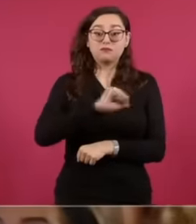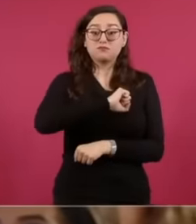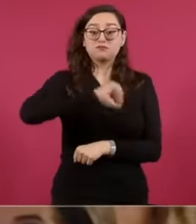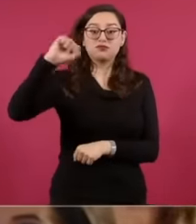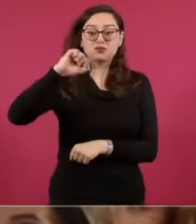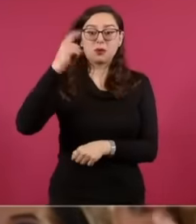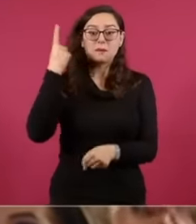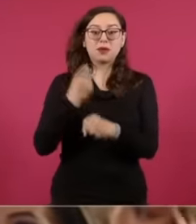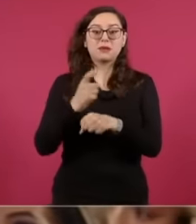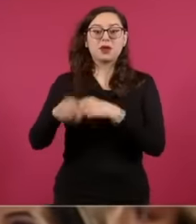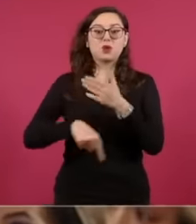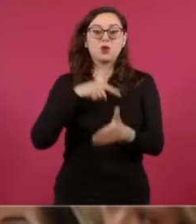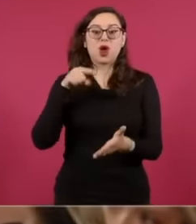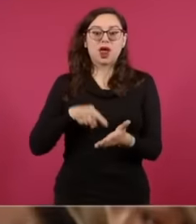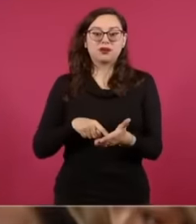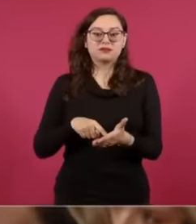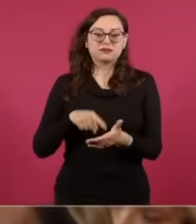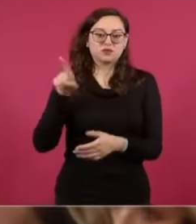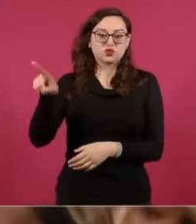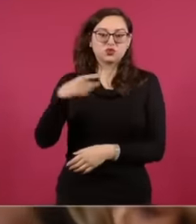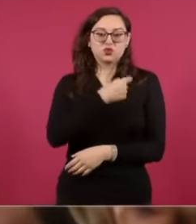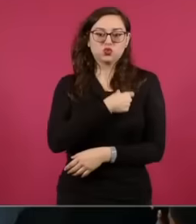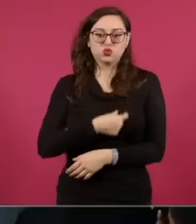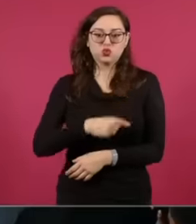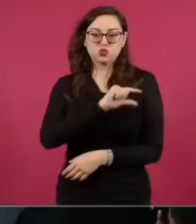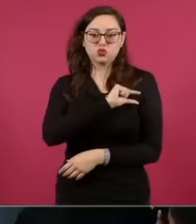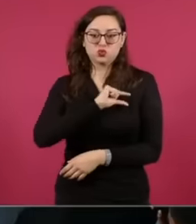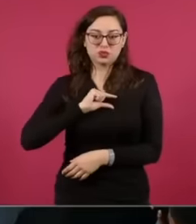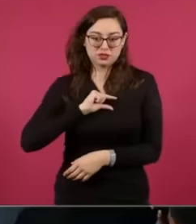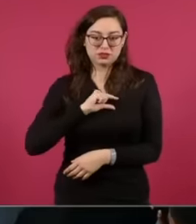ocupó el primer lugar. Sí,